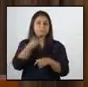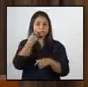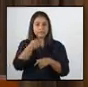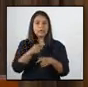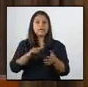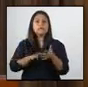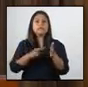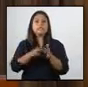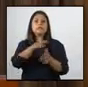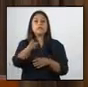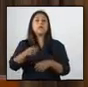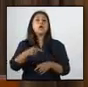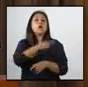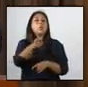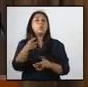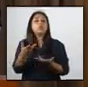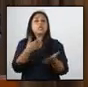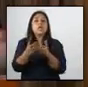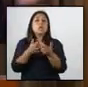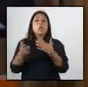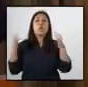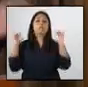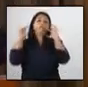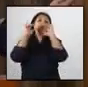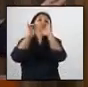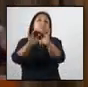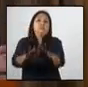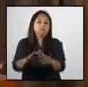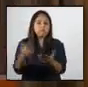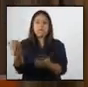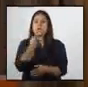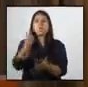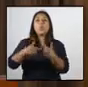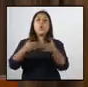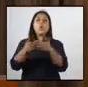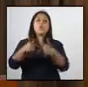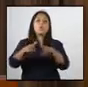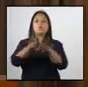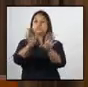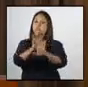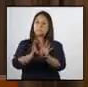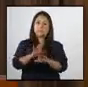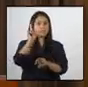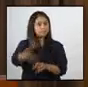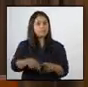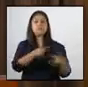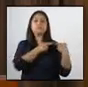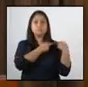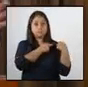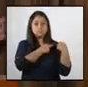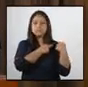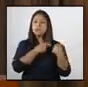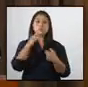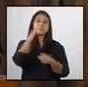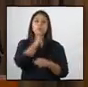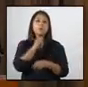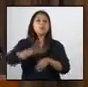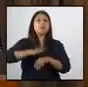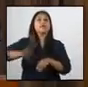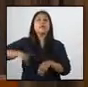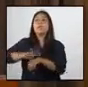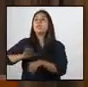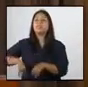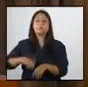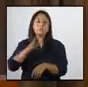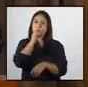significa que se vaya a juntar la catt y zumba hay gente en todos lados tenemos que ser responsables no dejemos todo a última hora